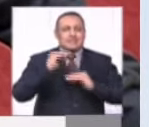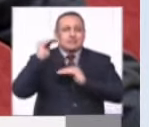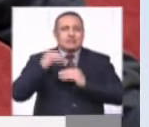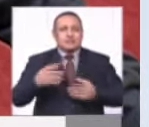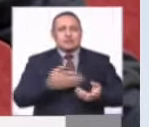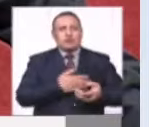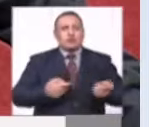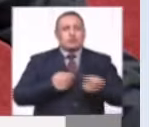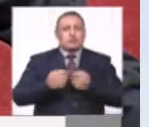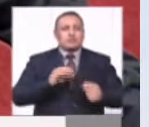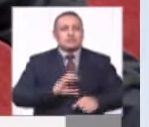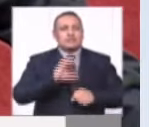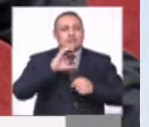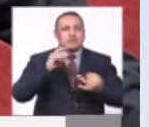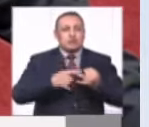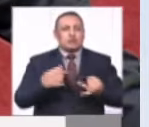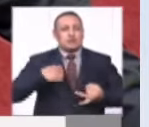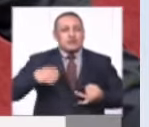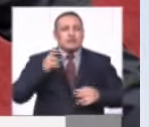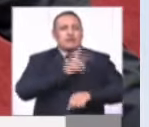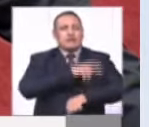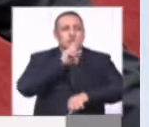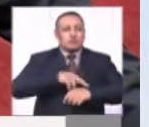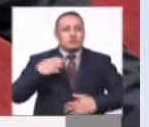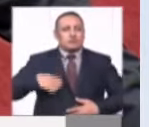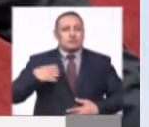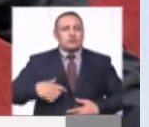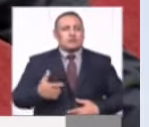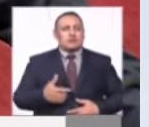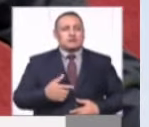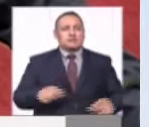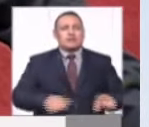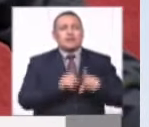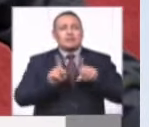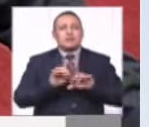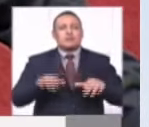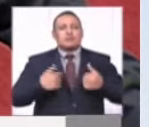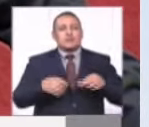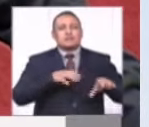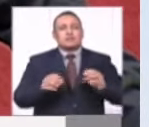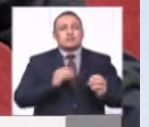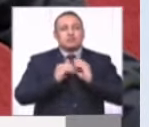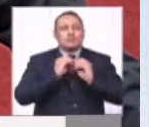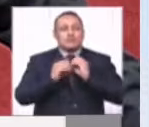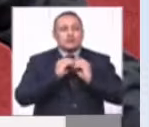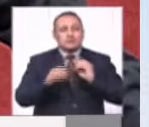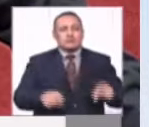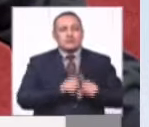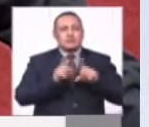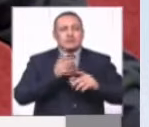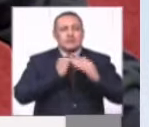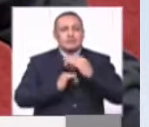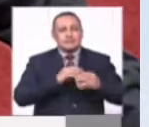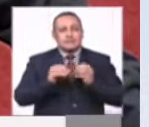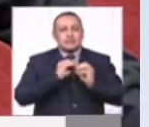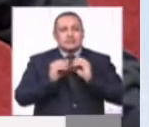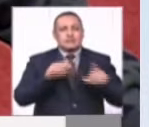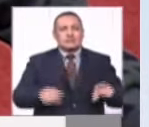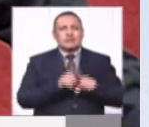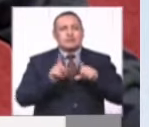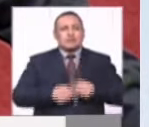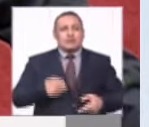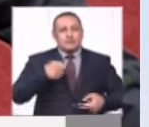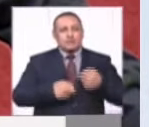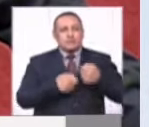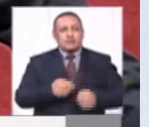gobierno, gobierno central, gobierno regional o gobiernos locales, puedan realizar modificaciones internas para